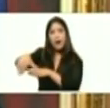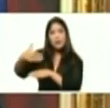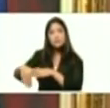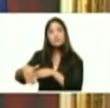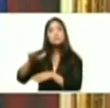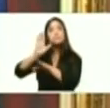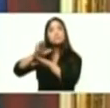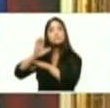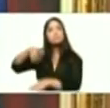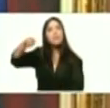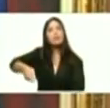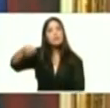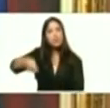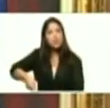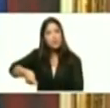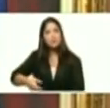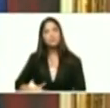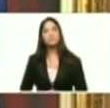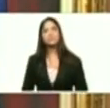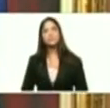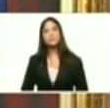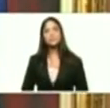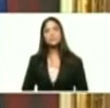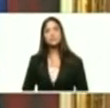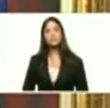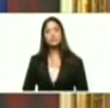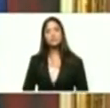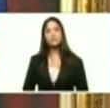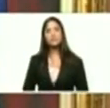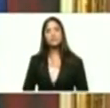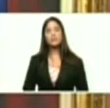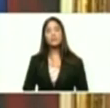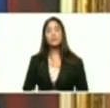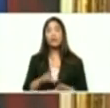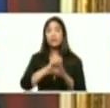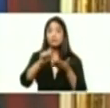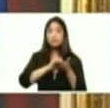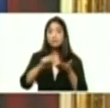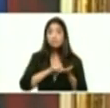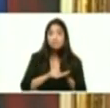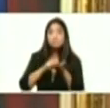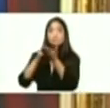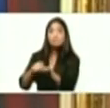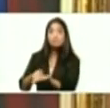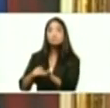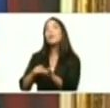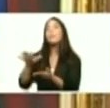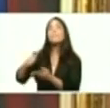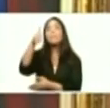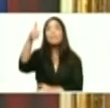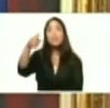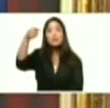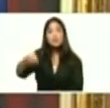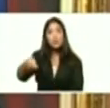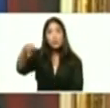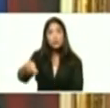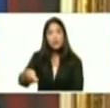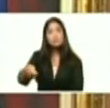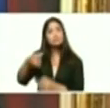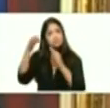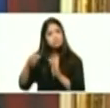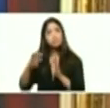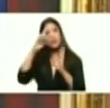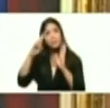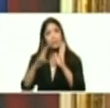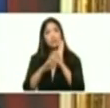Tribunal Supremo de Justicia, y, colocaron un recurso, ante el máximo tribunal, la República, garante de la